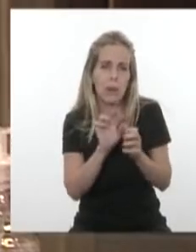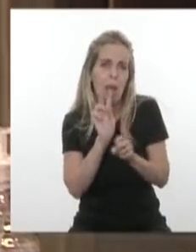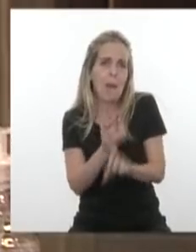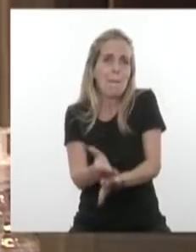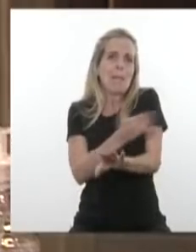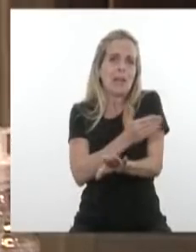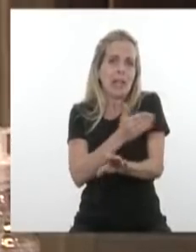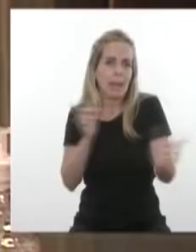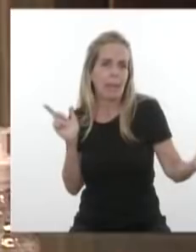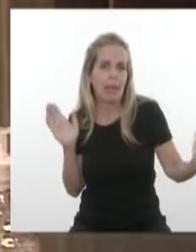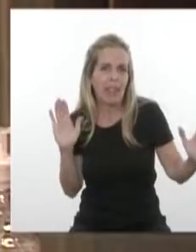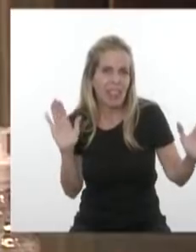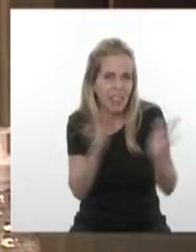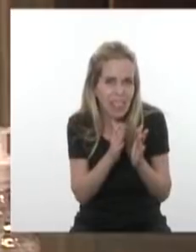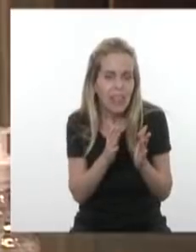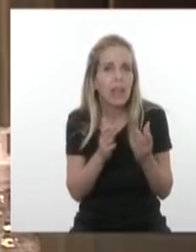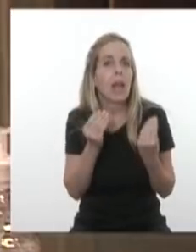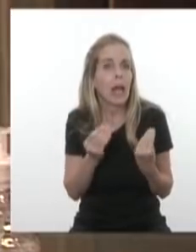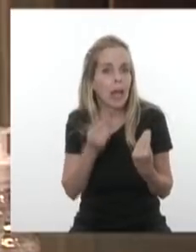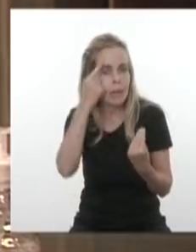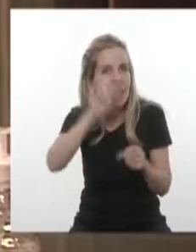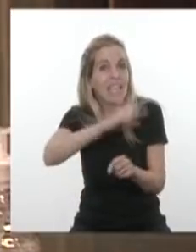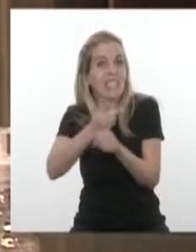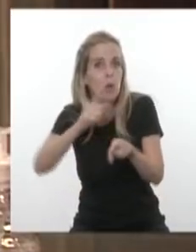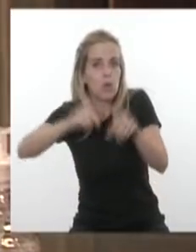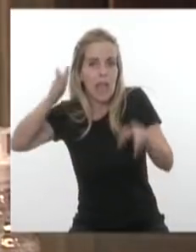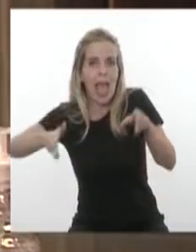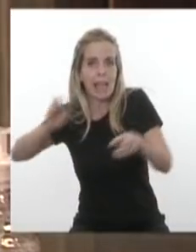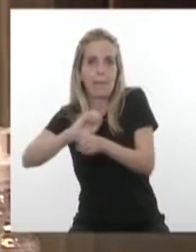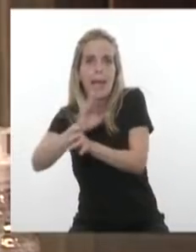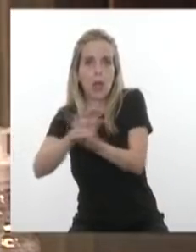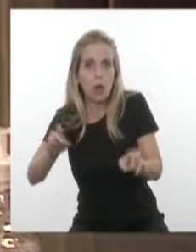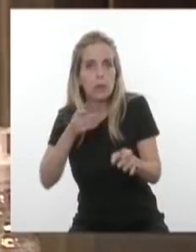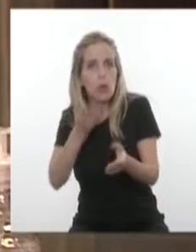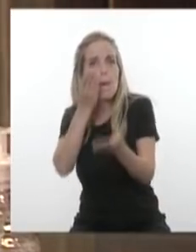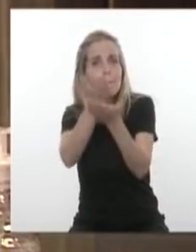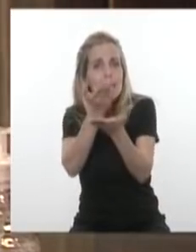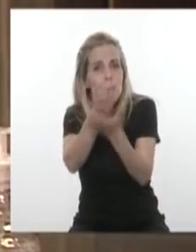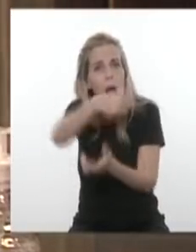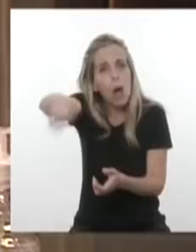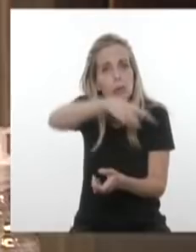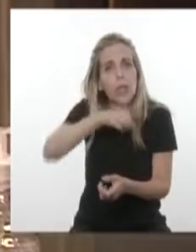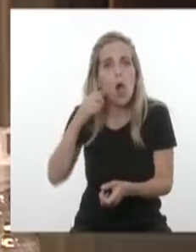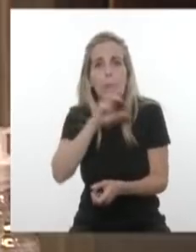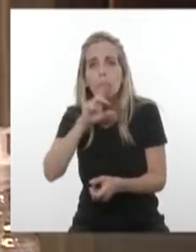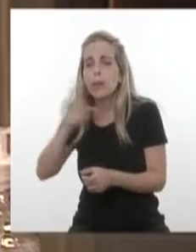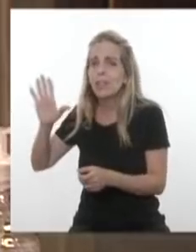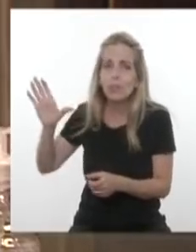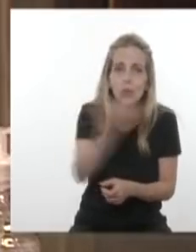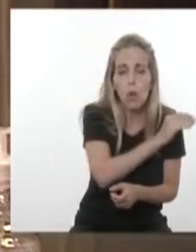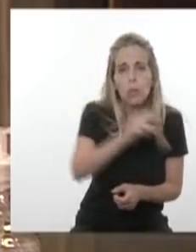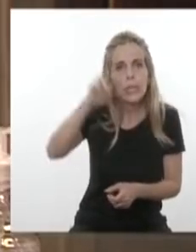todo lo posible el impacto de la segunda ola les pido que todos y todas respetemos las